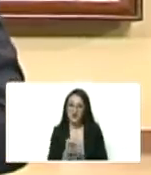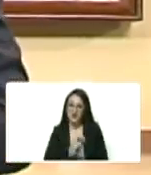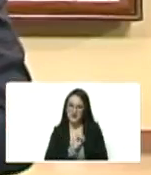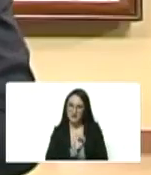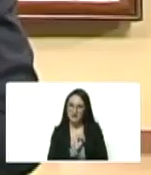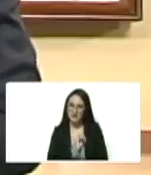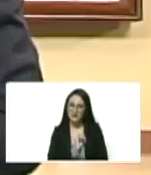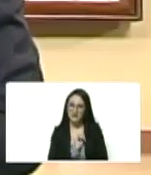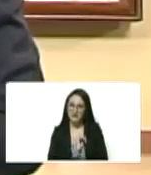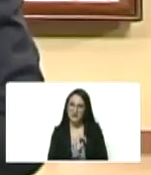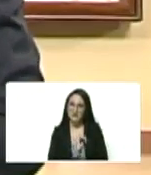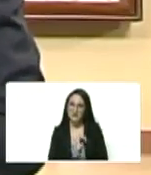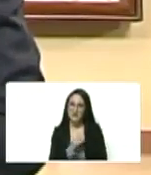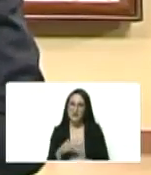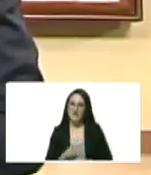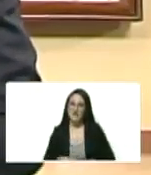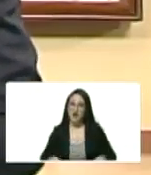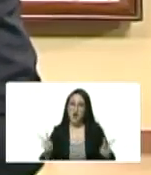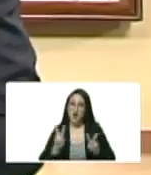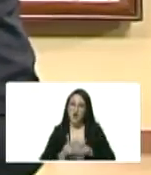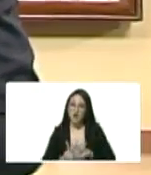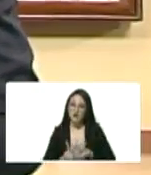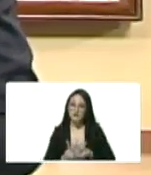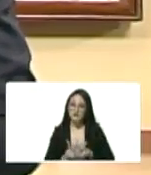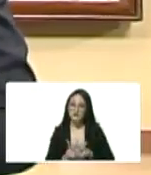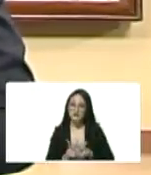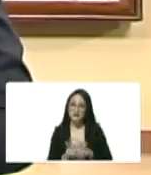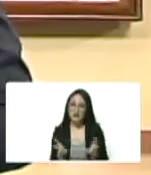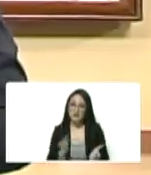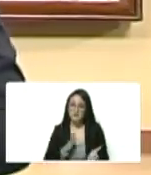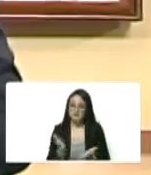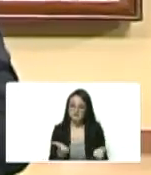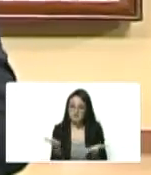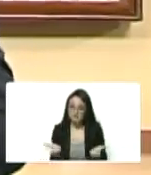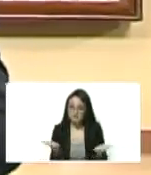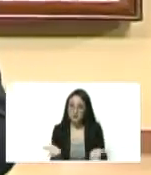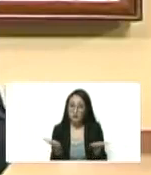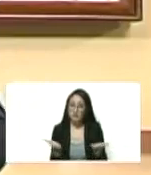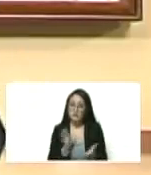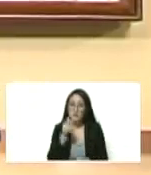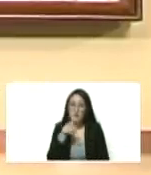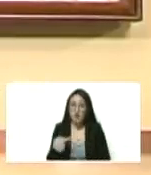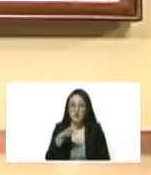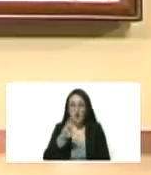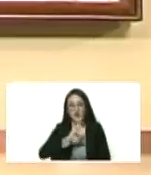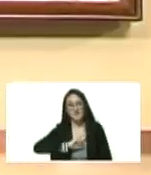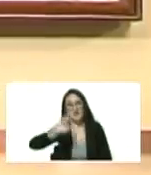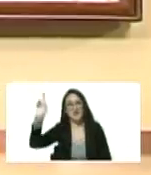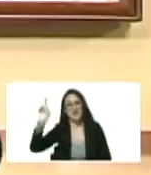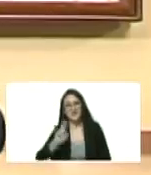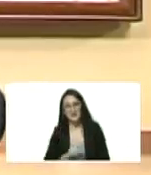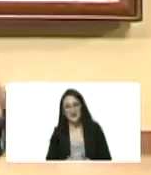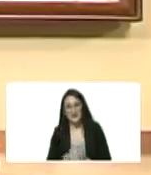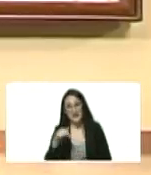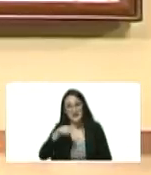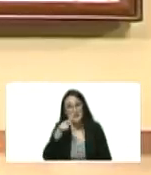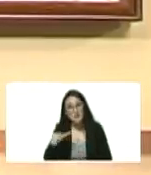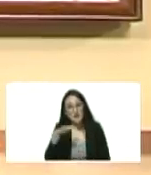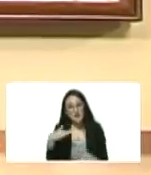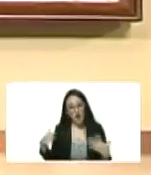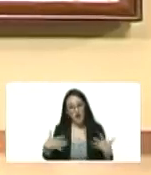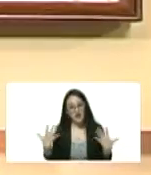identidad de los valores que mueven a este pueblo mestizo, rebelde, a este pueblo